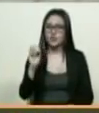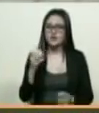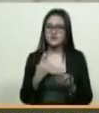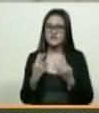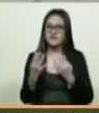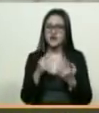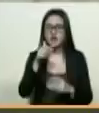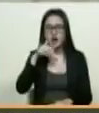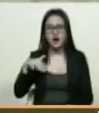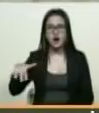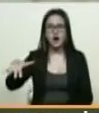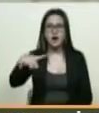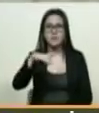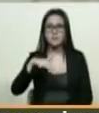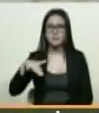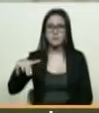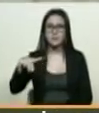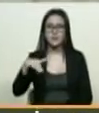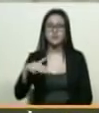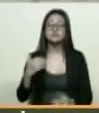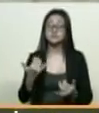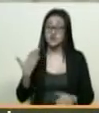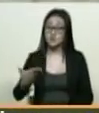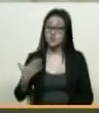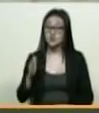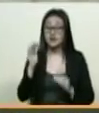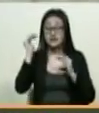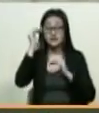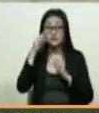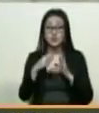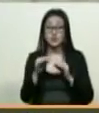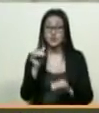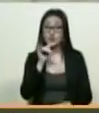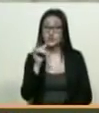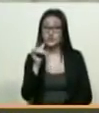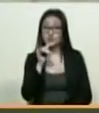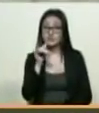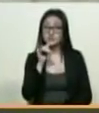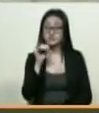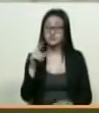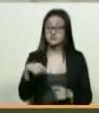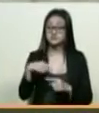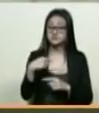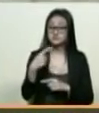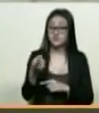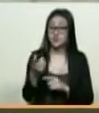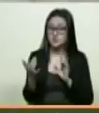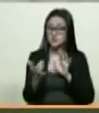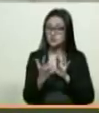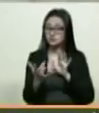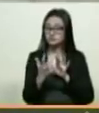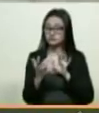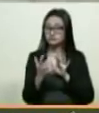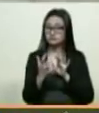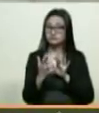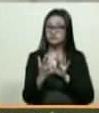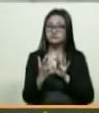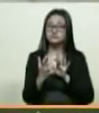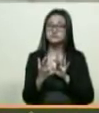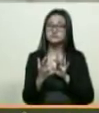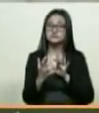del campo del pueblo soberano, así que importantes y atentos ante los próximos contactos, y por supuesto nosotros